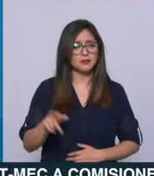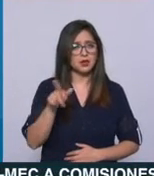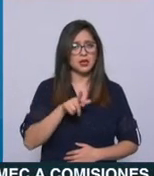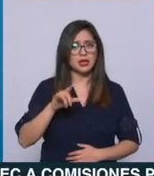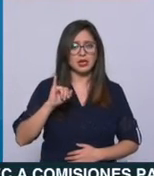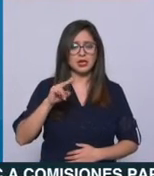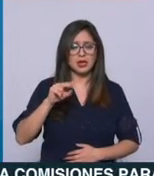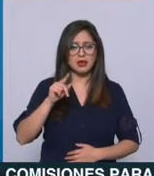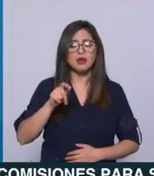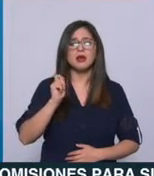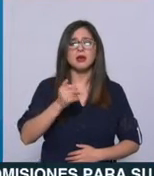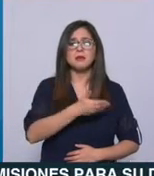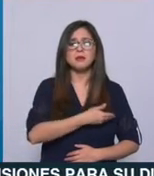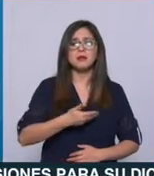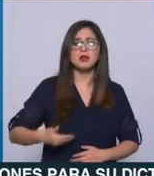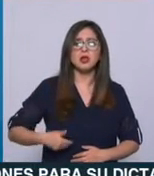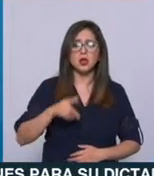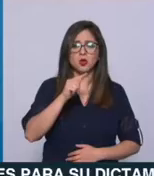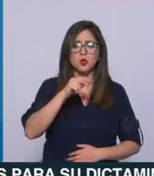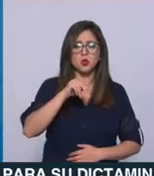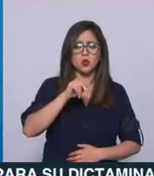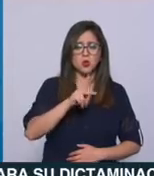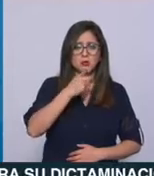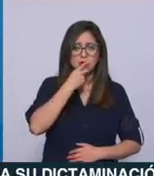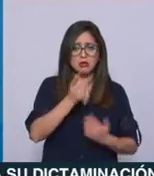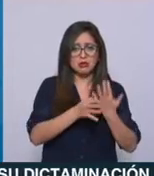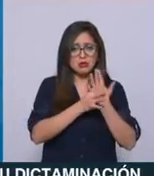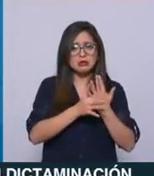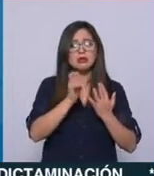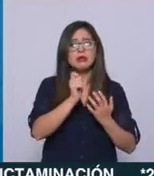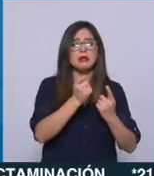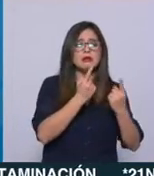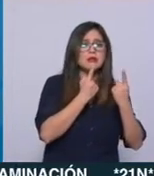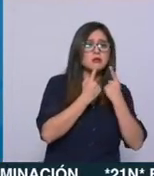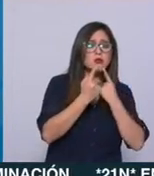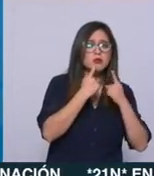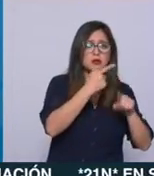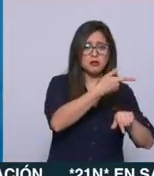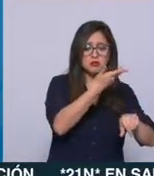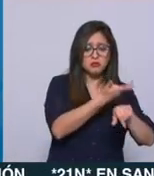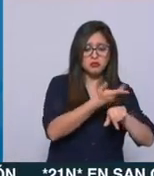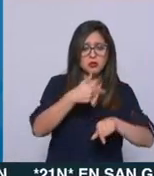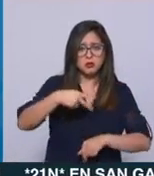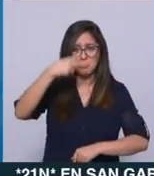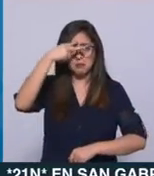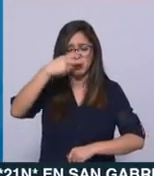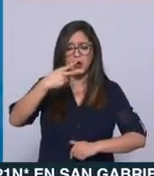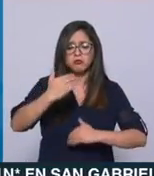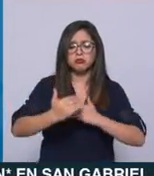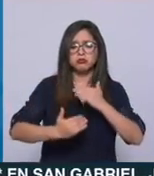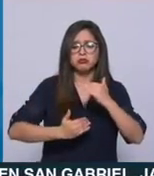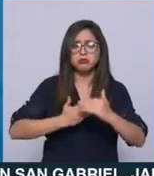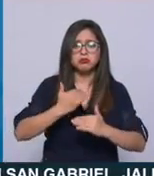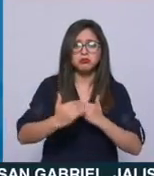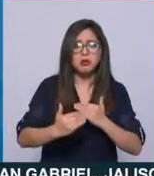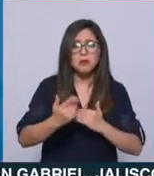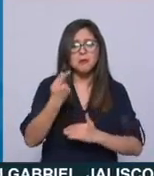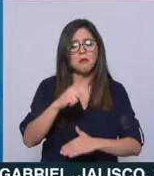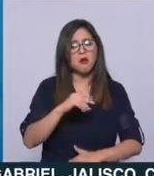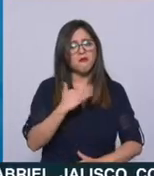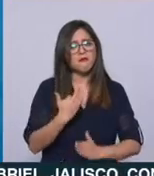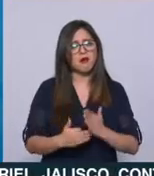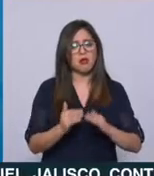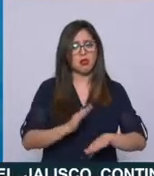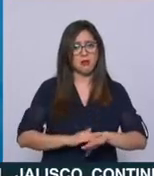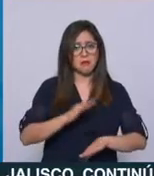el presidente Donald Trump tuiteó que las discusiones entre su gobierno y el nuestro están progresando, pero no lo suficiente,